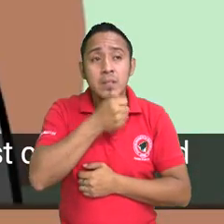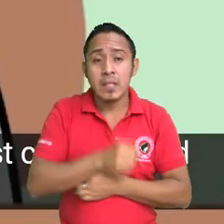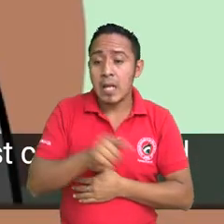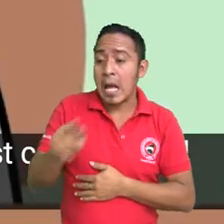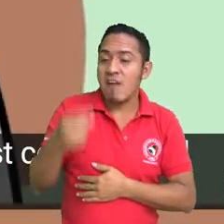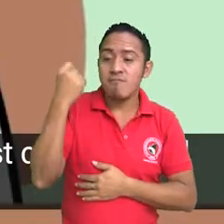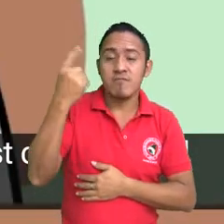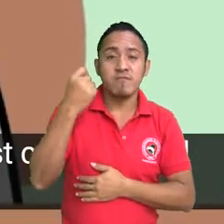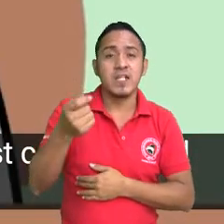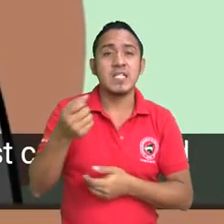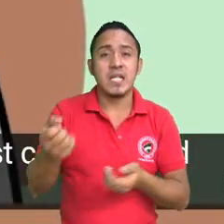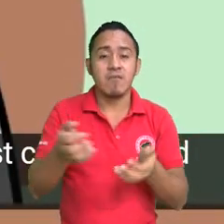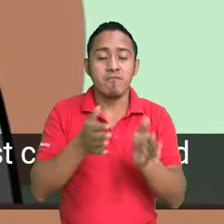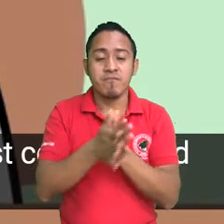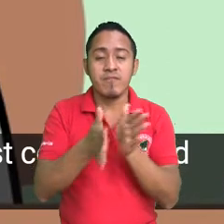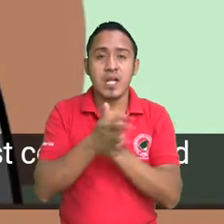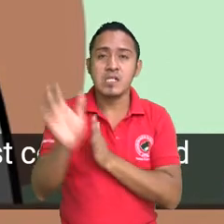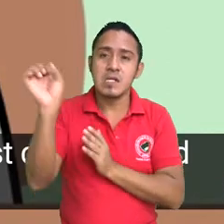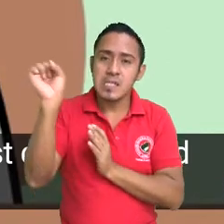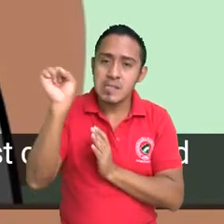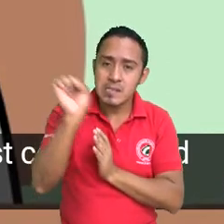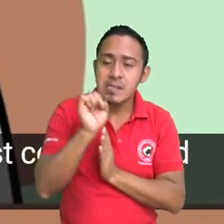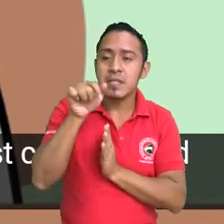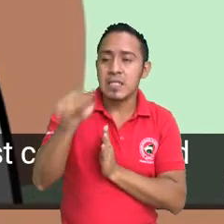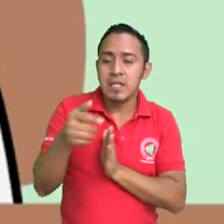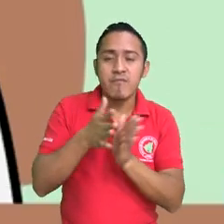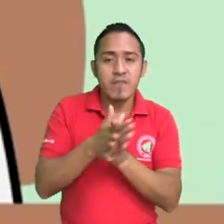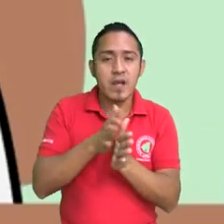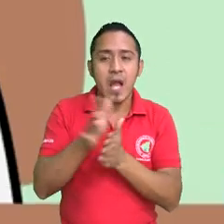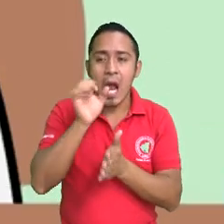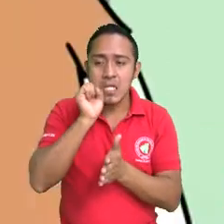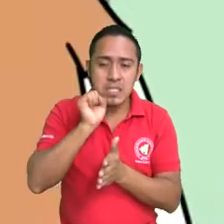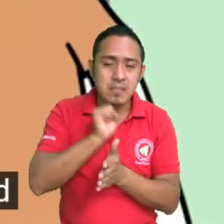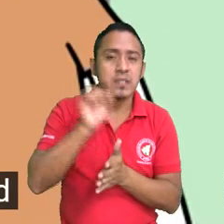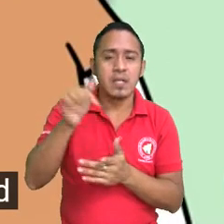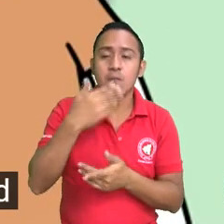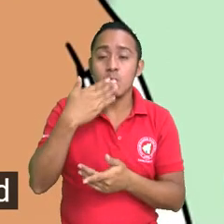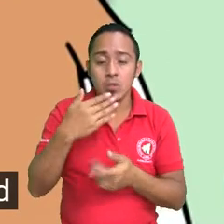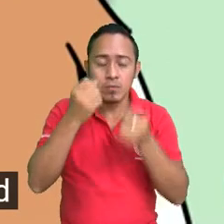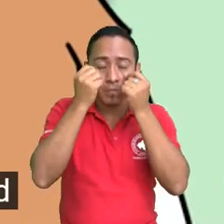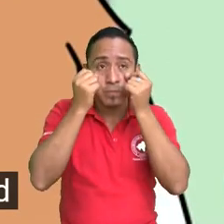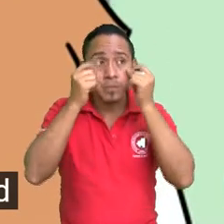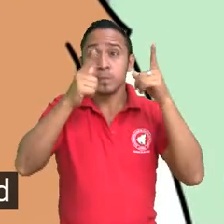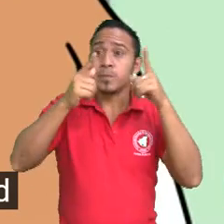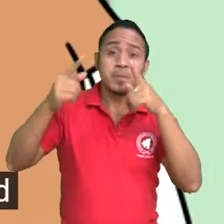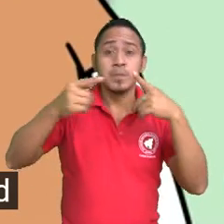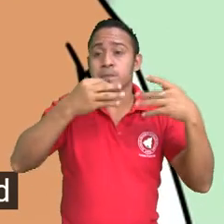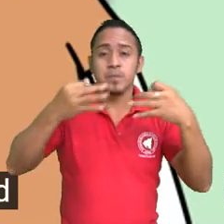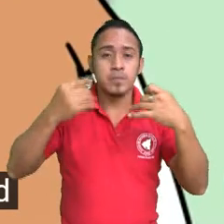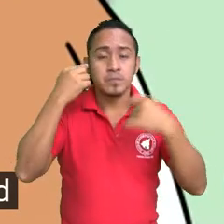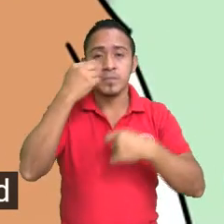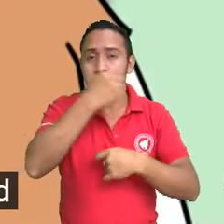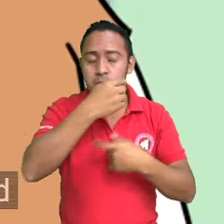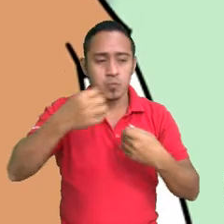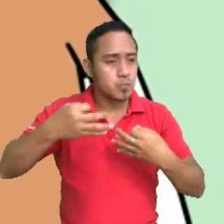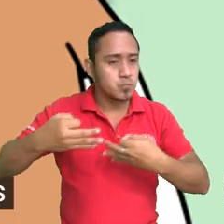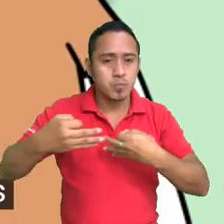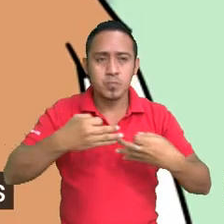no le da mucho fresco de zanahoria, que coma zanahoria para que mejore su visión. ¿Qué tan relación hay o qué tan cierto hay